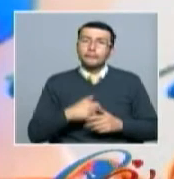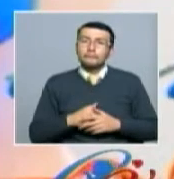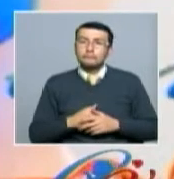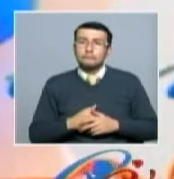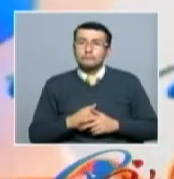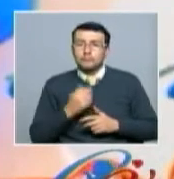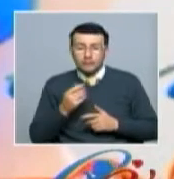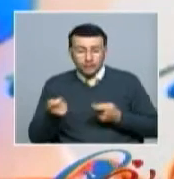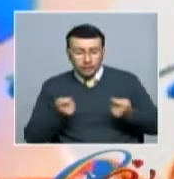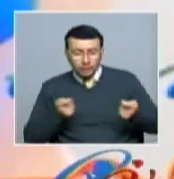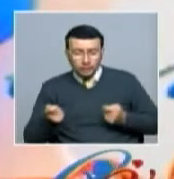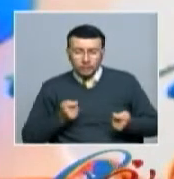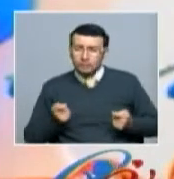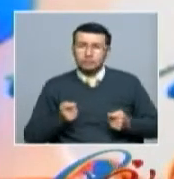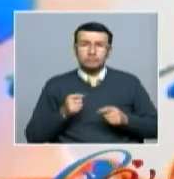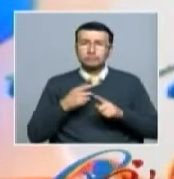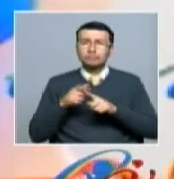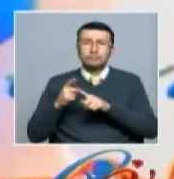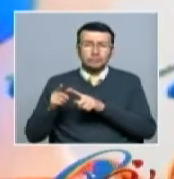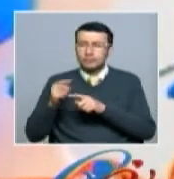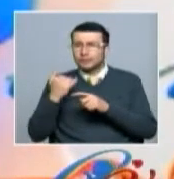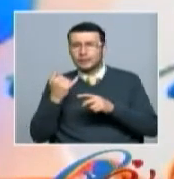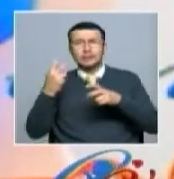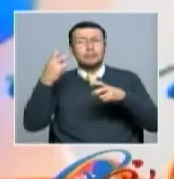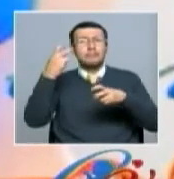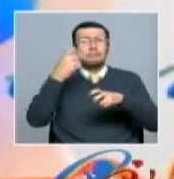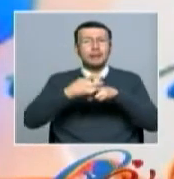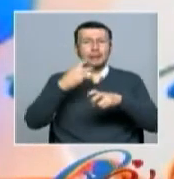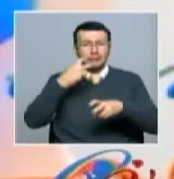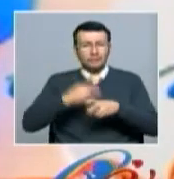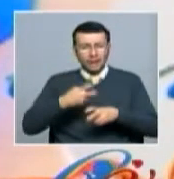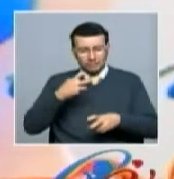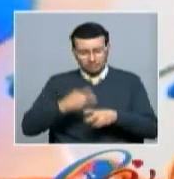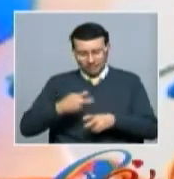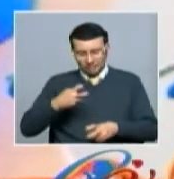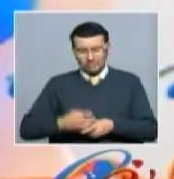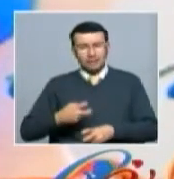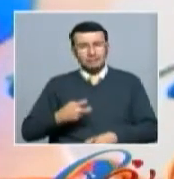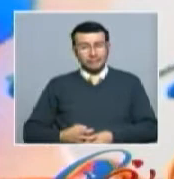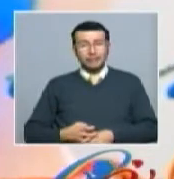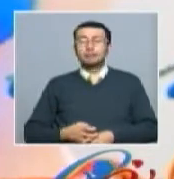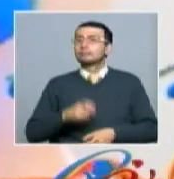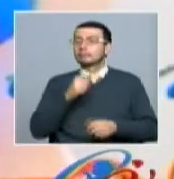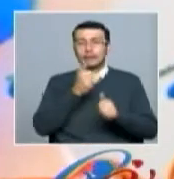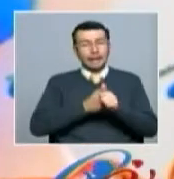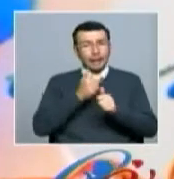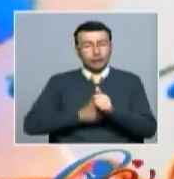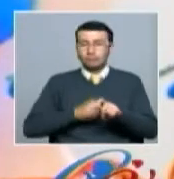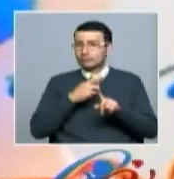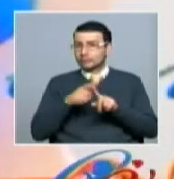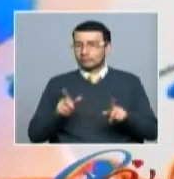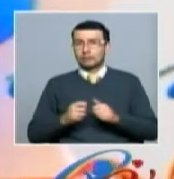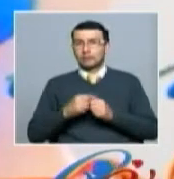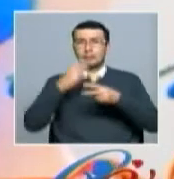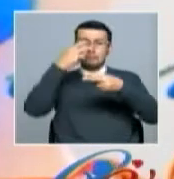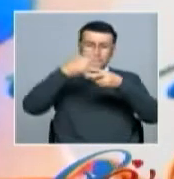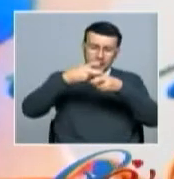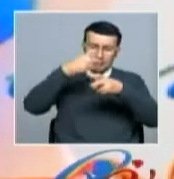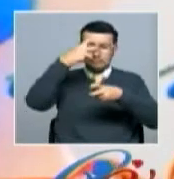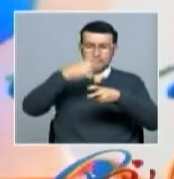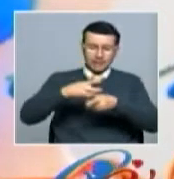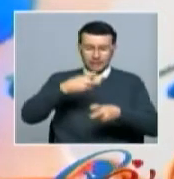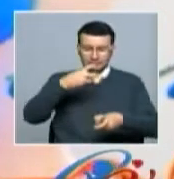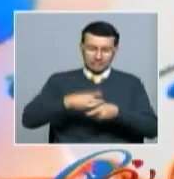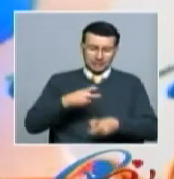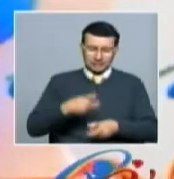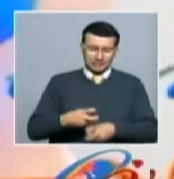están compuestas por piezas separadas que son las vértebras. Esas vértebras, a su vez, tienen